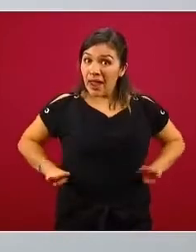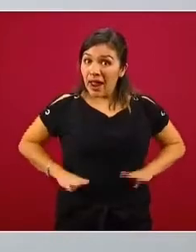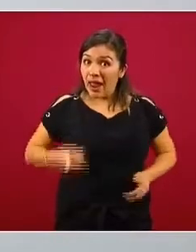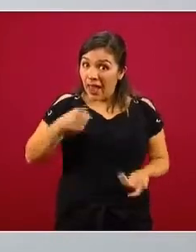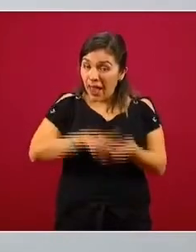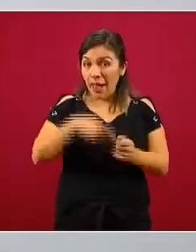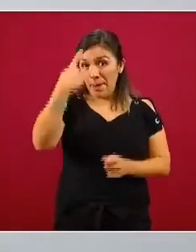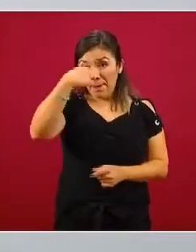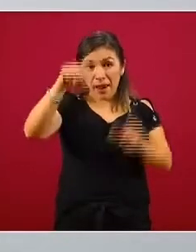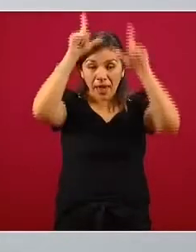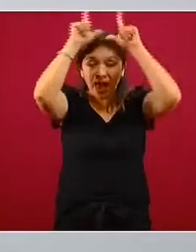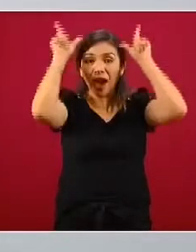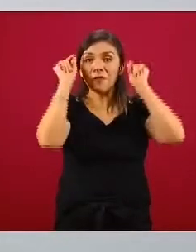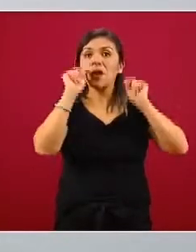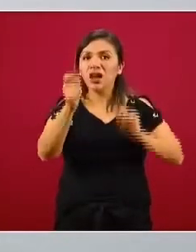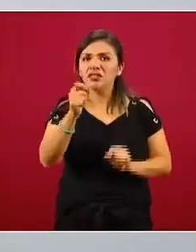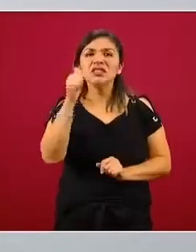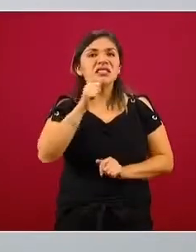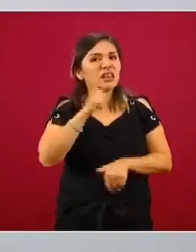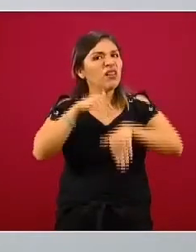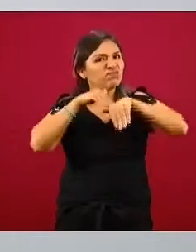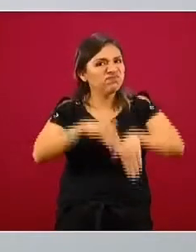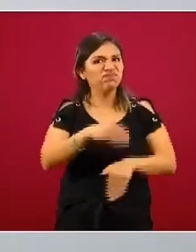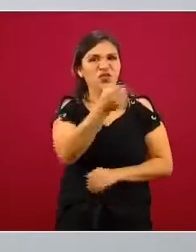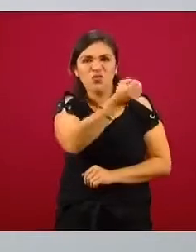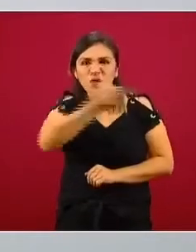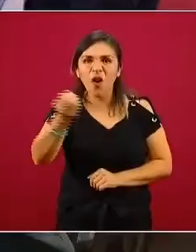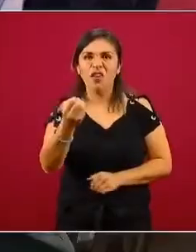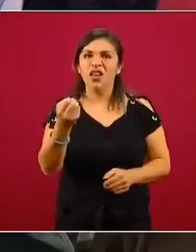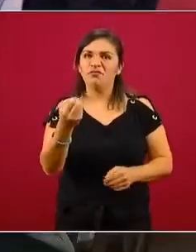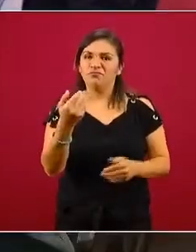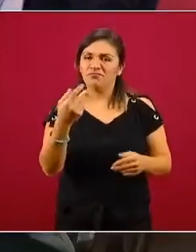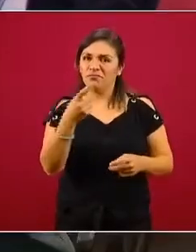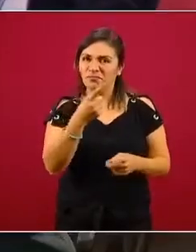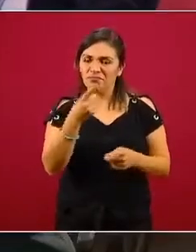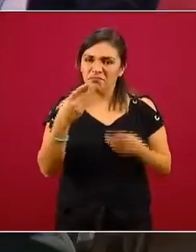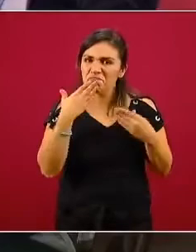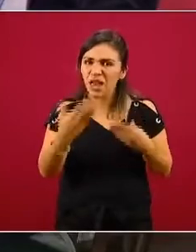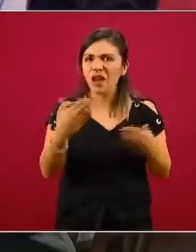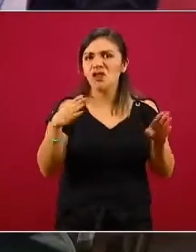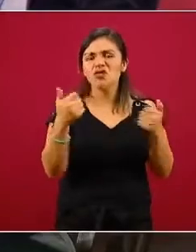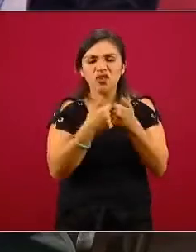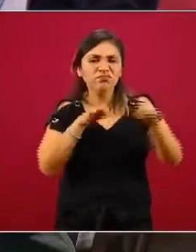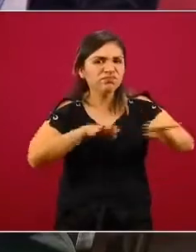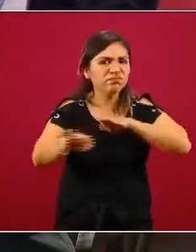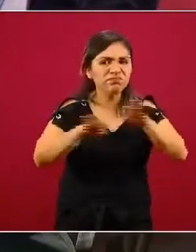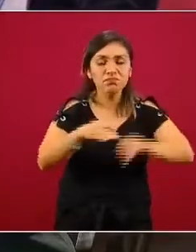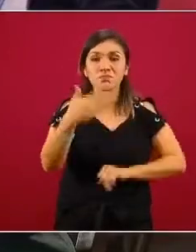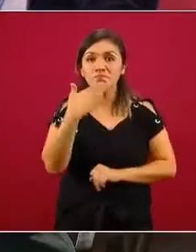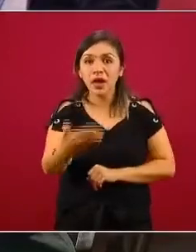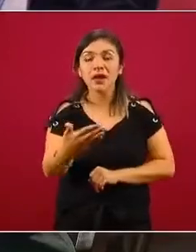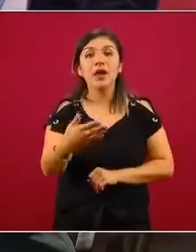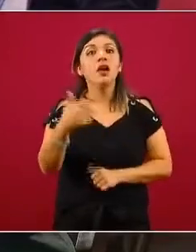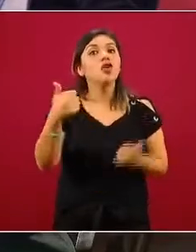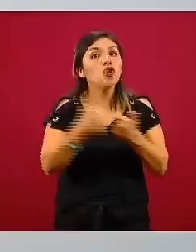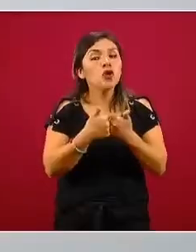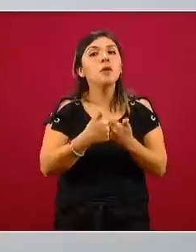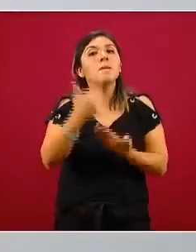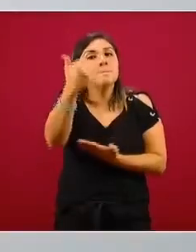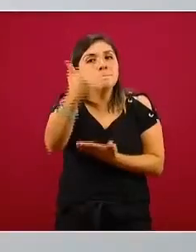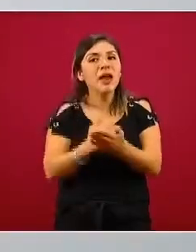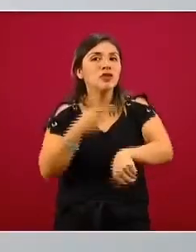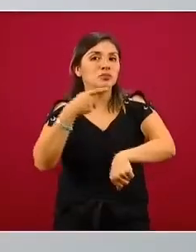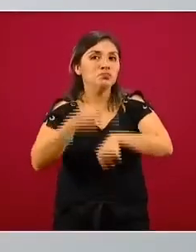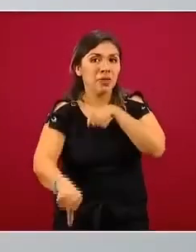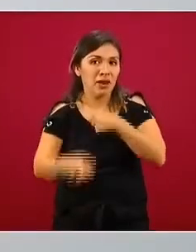en el área de enfermería es la gran disciplina que tenemos y hacerlo con el menor riesgo. Siempre trabajamos con el menor riesgo dentro de